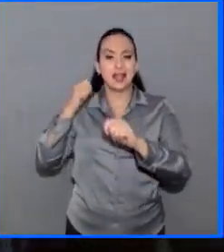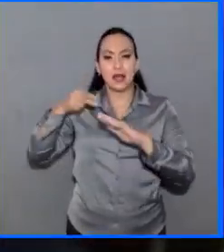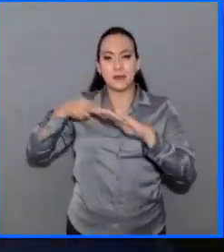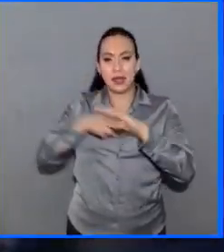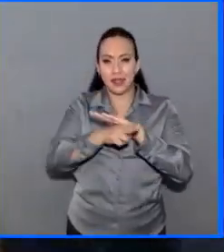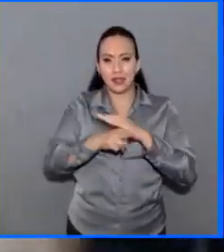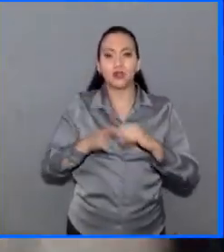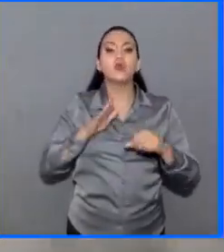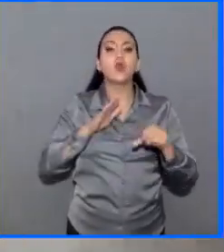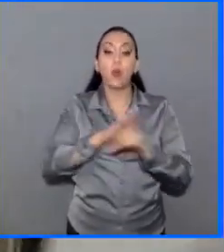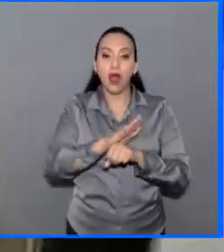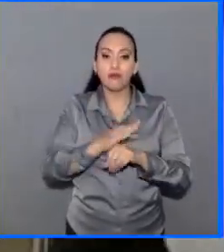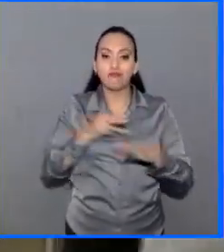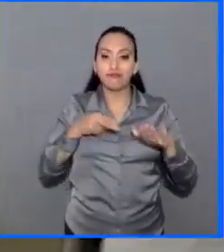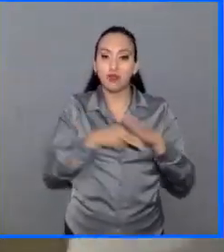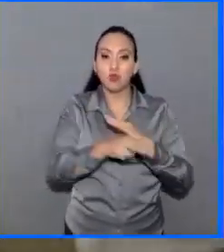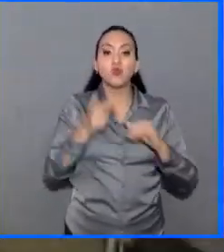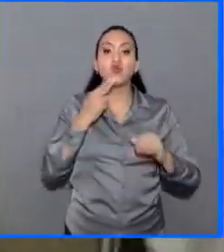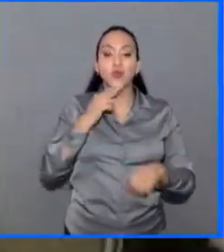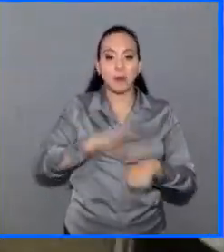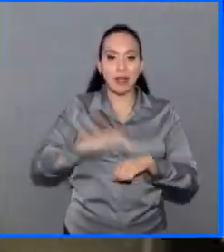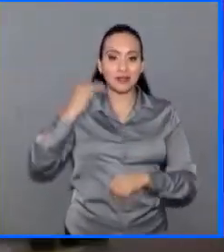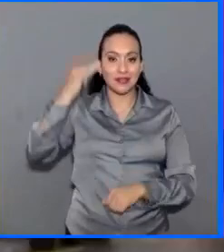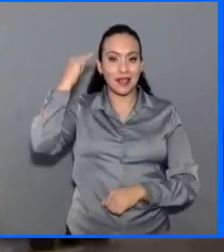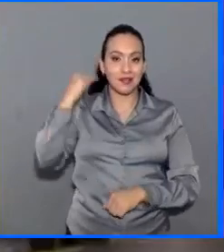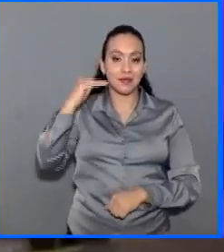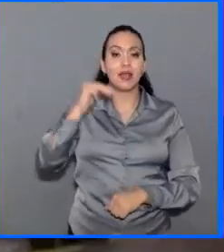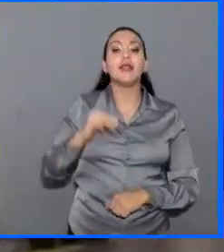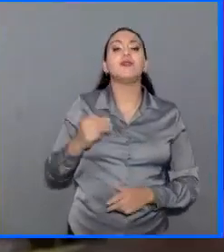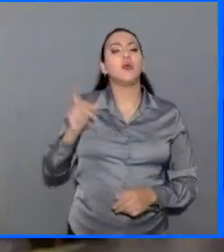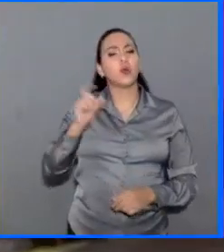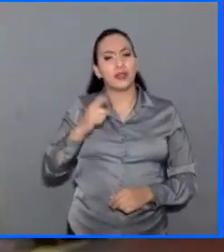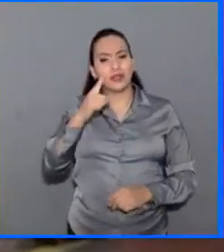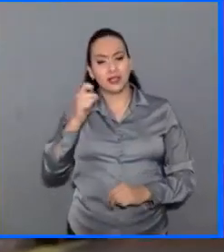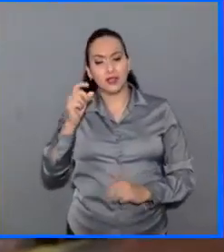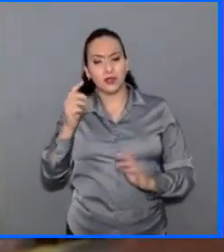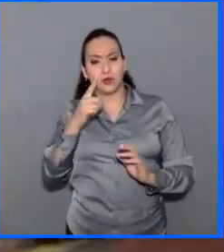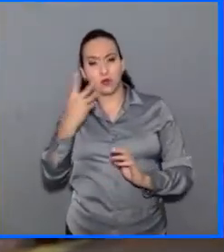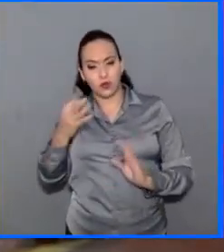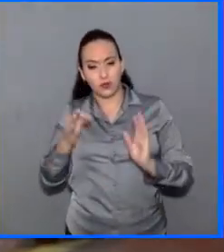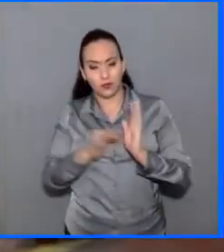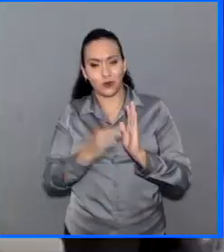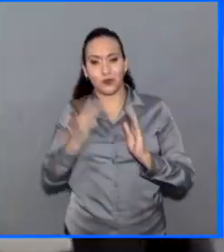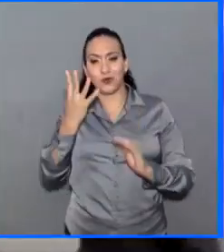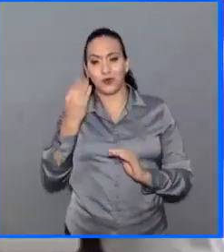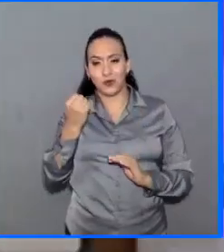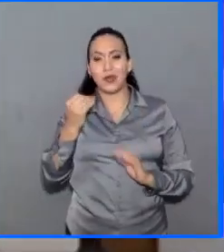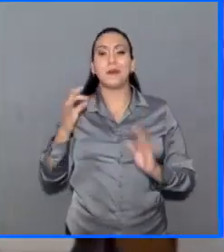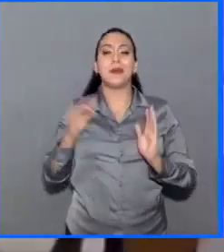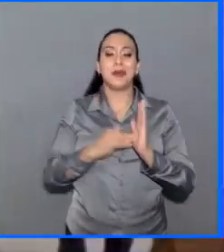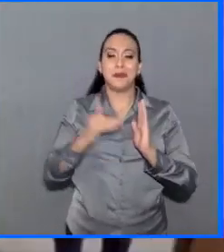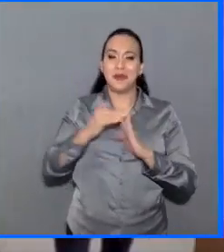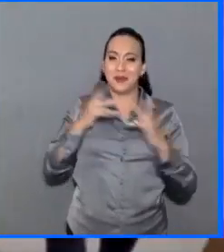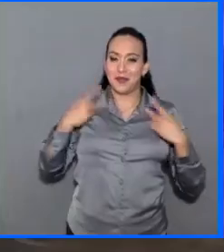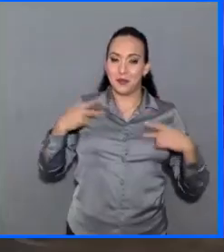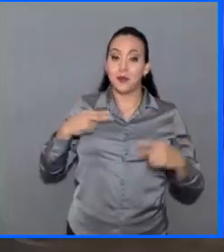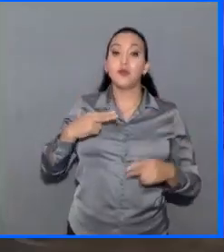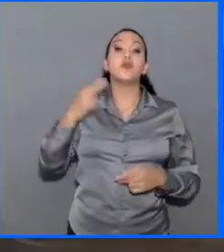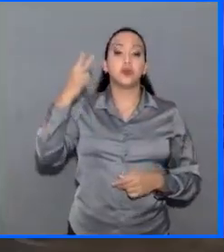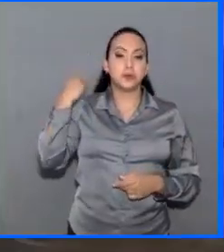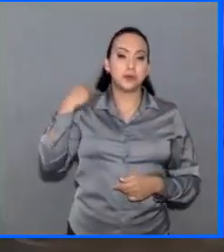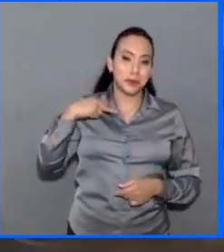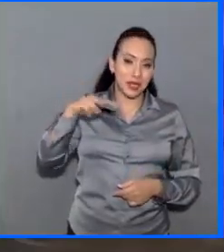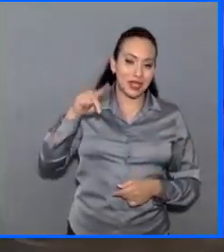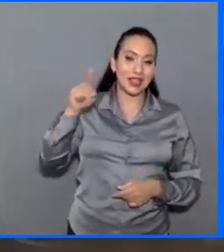más utilizado en marzo, con un total de 104.9 millones de pasajeras y pasajeros, un promedio de